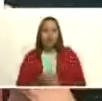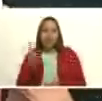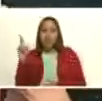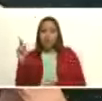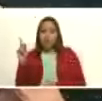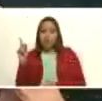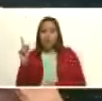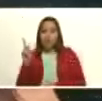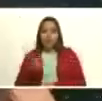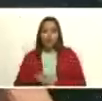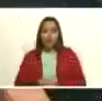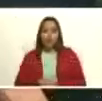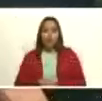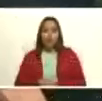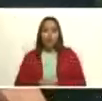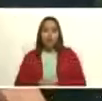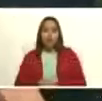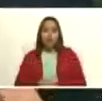segundo